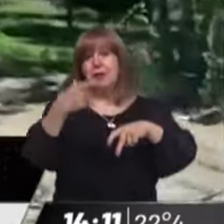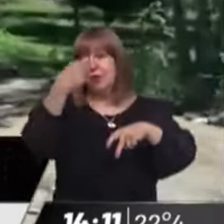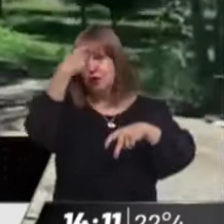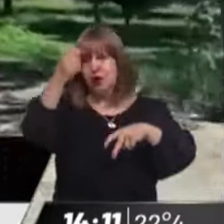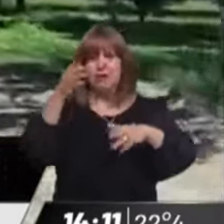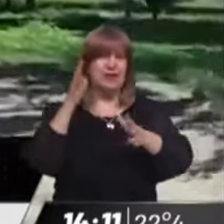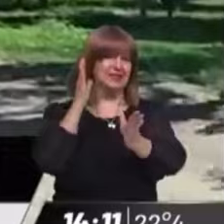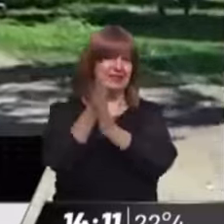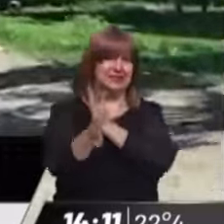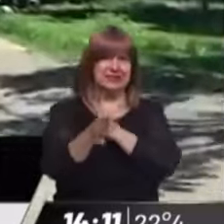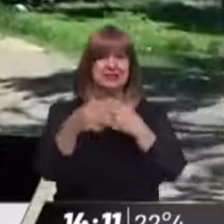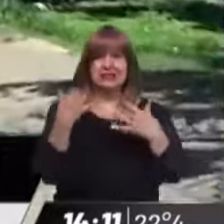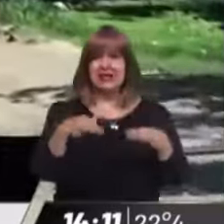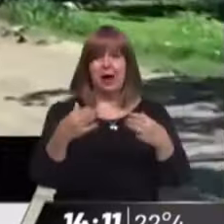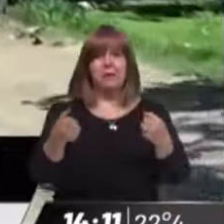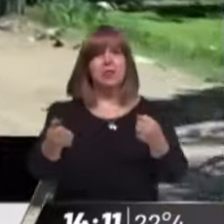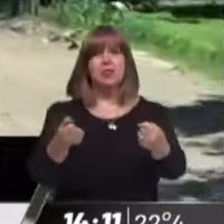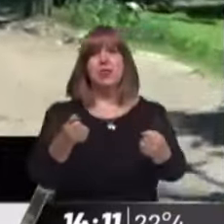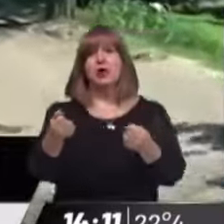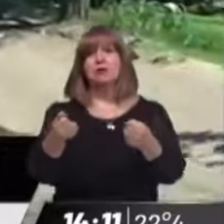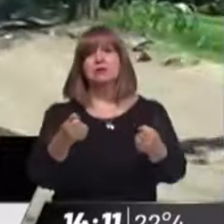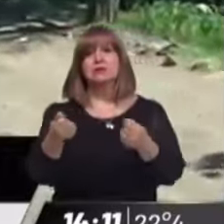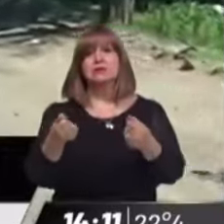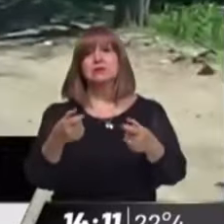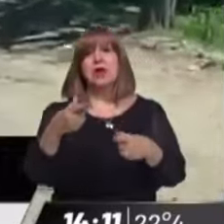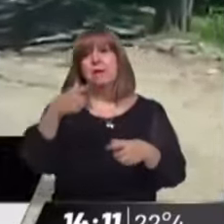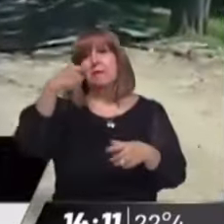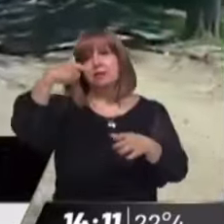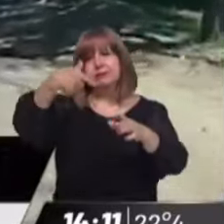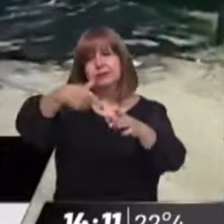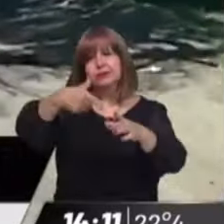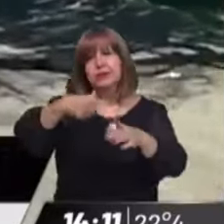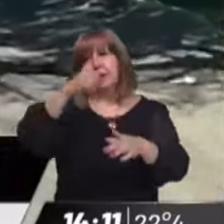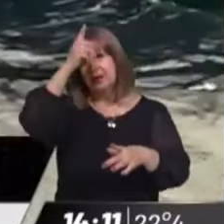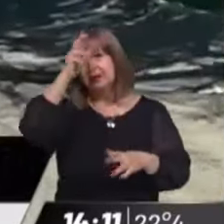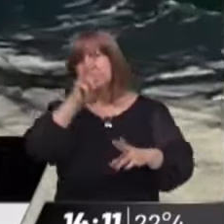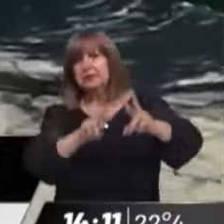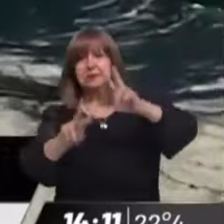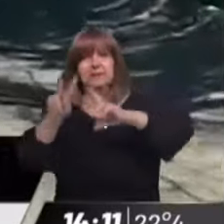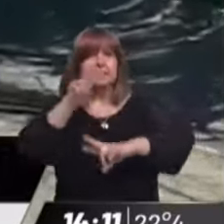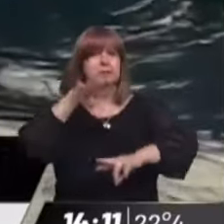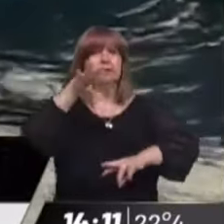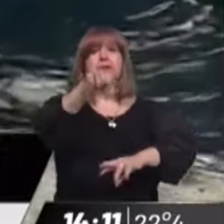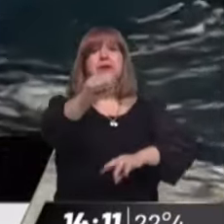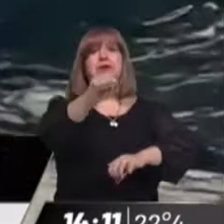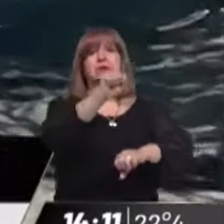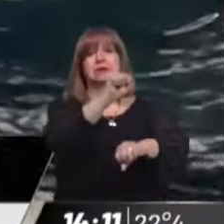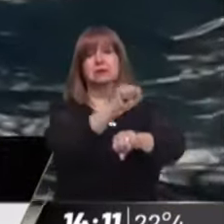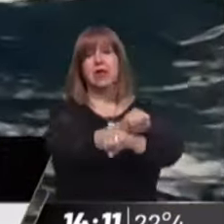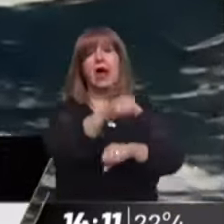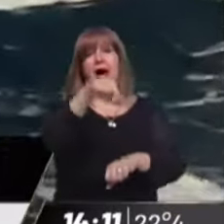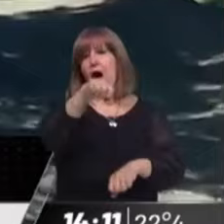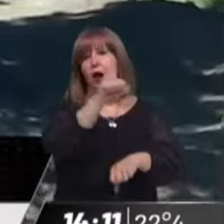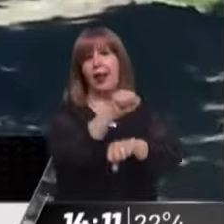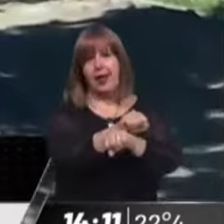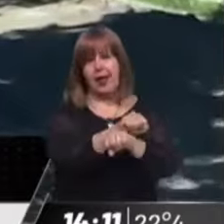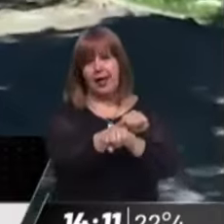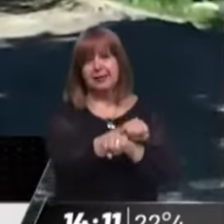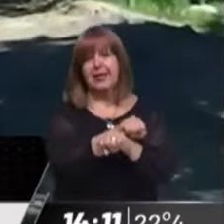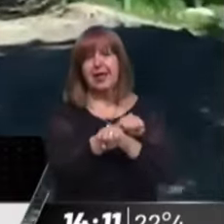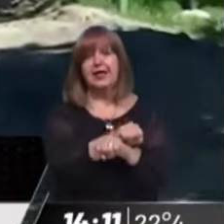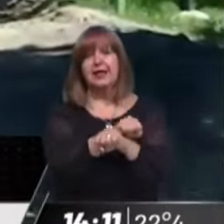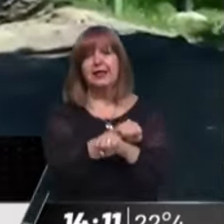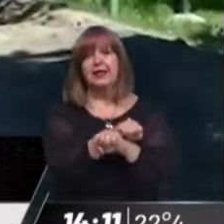un nuevo viaje. Permanece en un calabozo de la comisaría sexta de Ciudad con la imputación de femicidio en grado